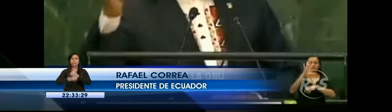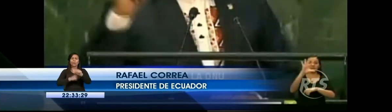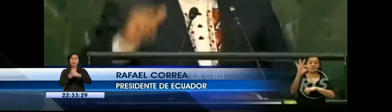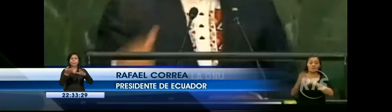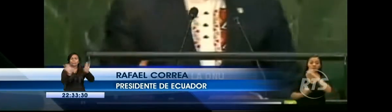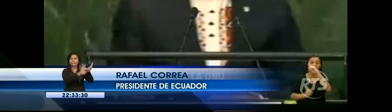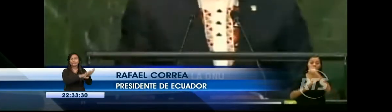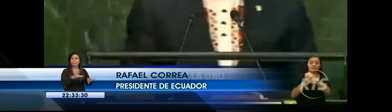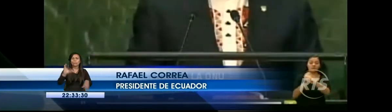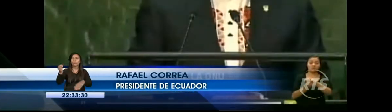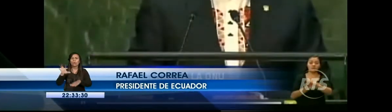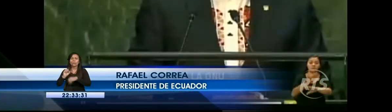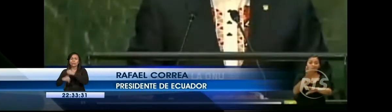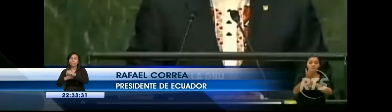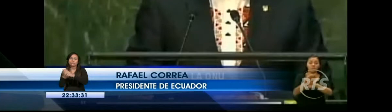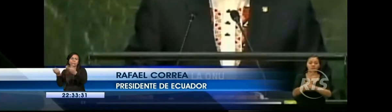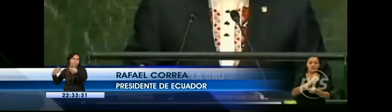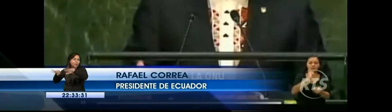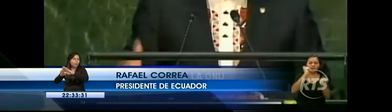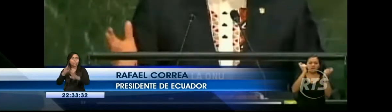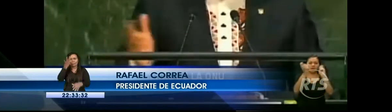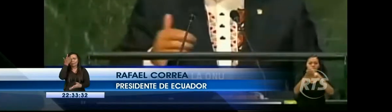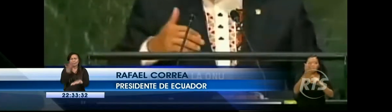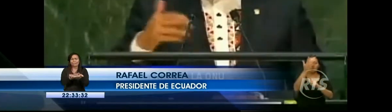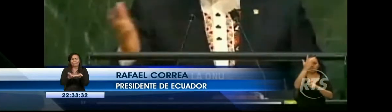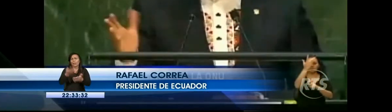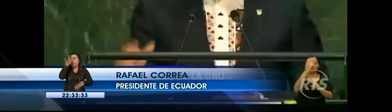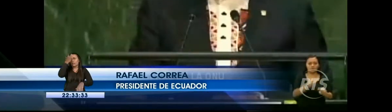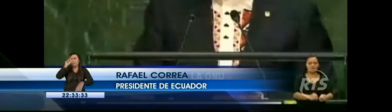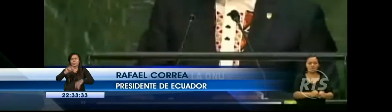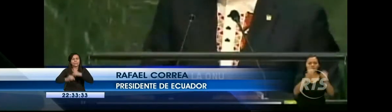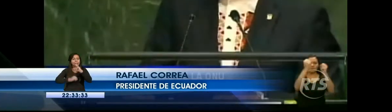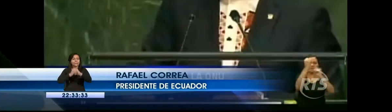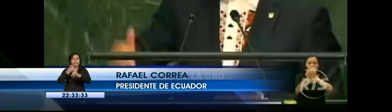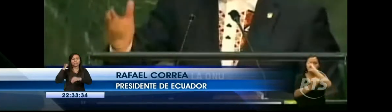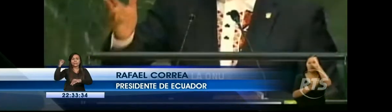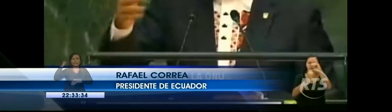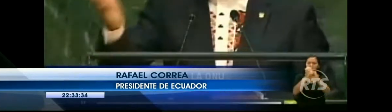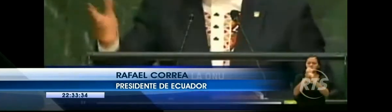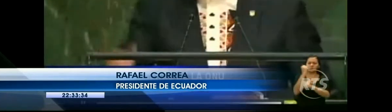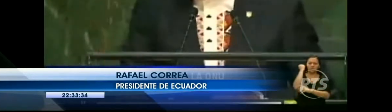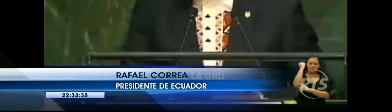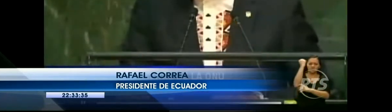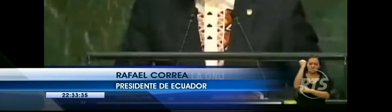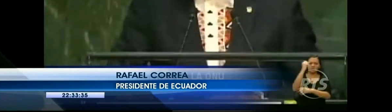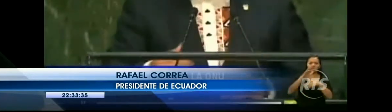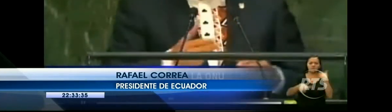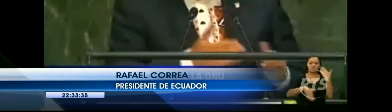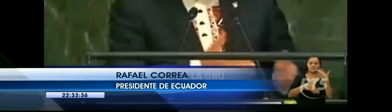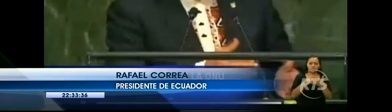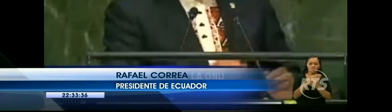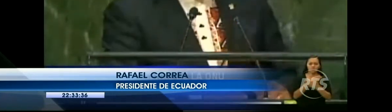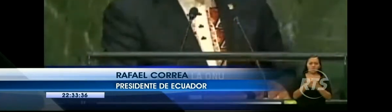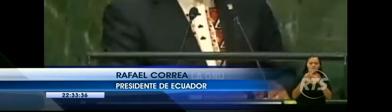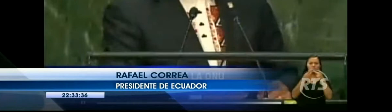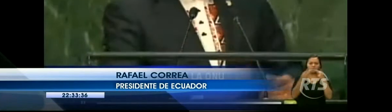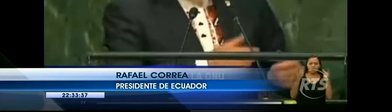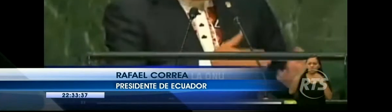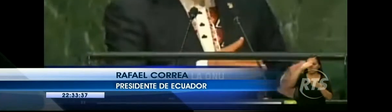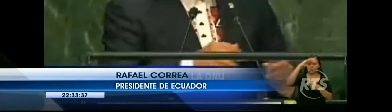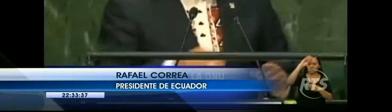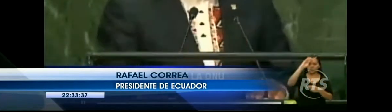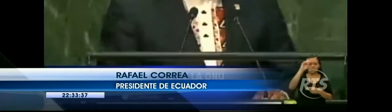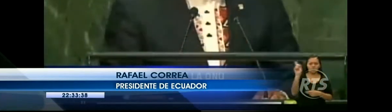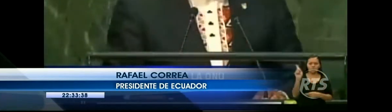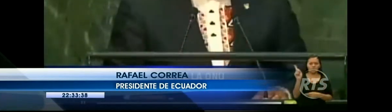cambiar 50 años de embargo. No porque ha roto con todo el derecho interamericano, con todo el derecho internacional, contra los derechos del pueblo cubano, contra los